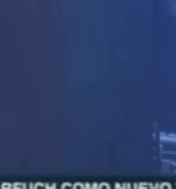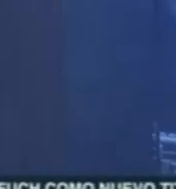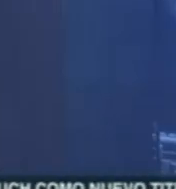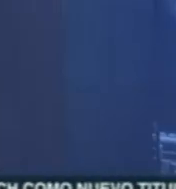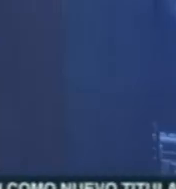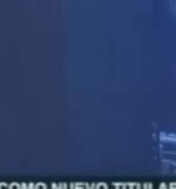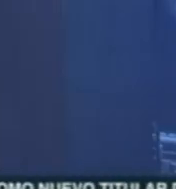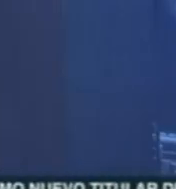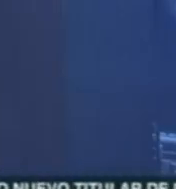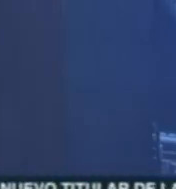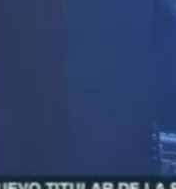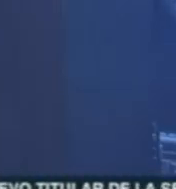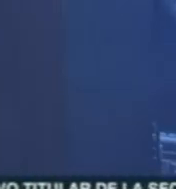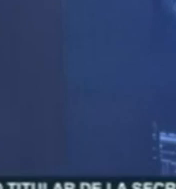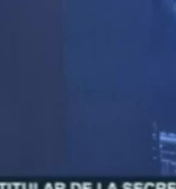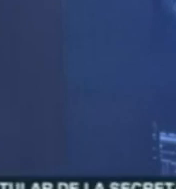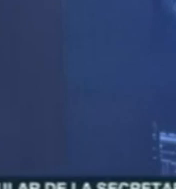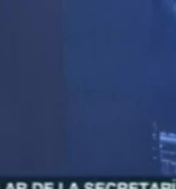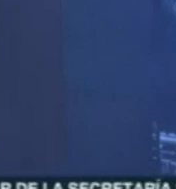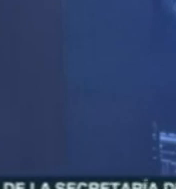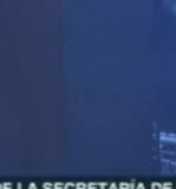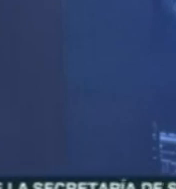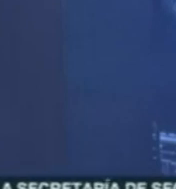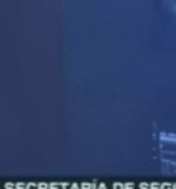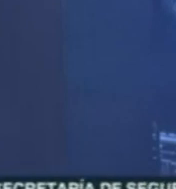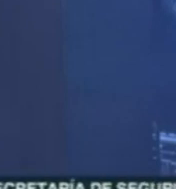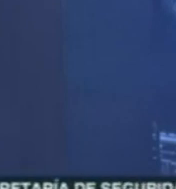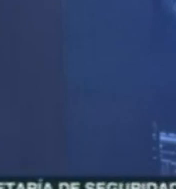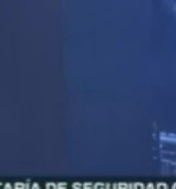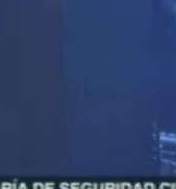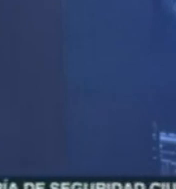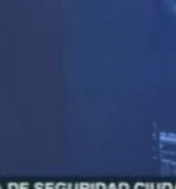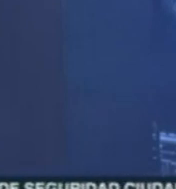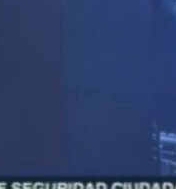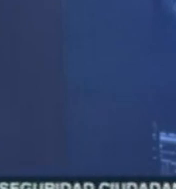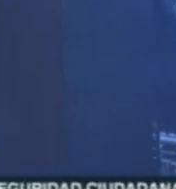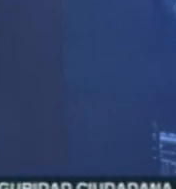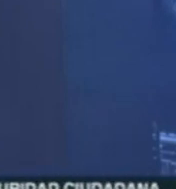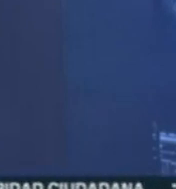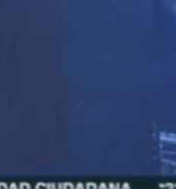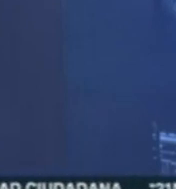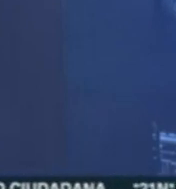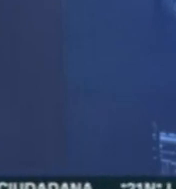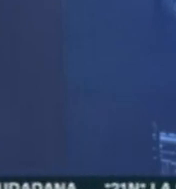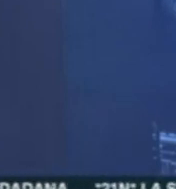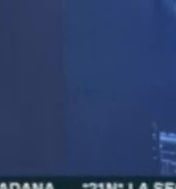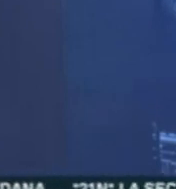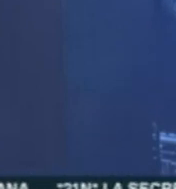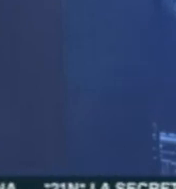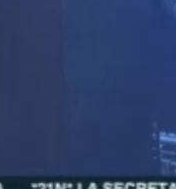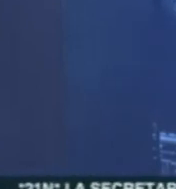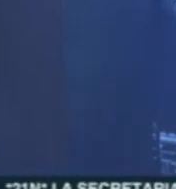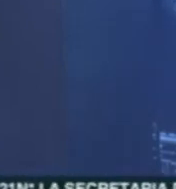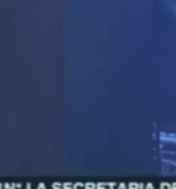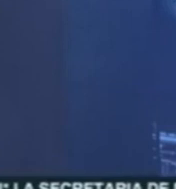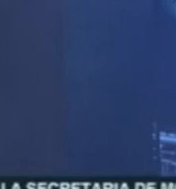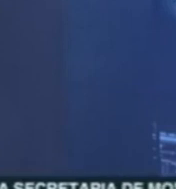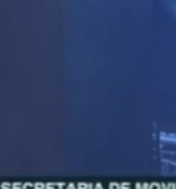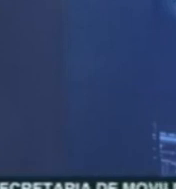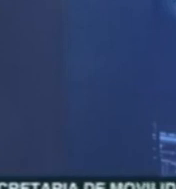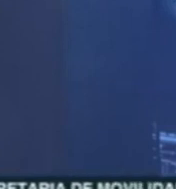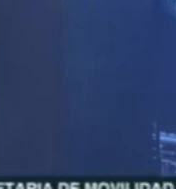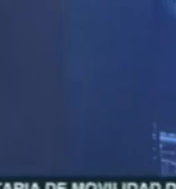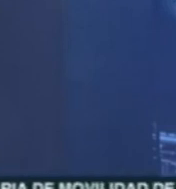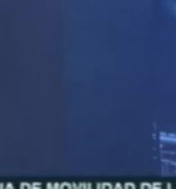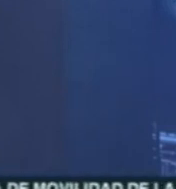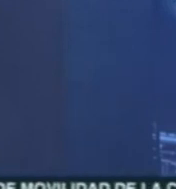Ayer le presentamos el terror en Tlatelolco y hoy lo invitaremos a conocer la leyenda de La Llorona Cihuacóatl. Le hablo del